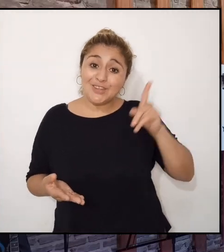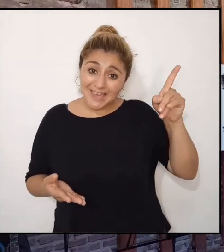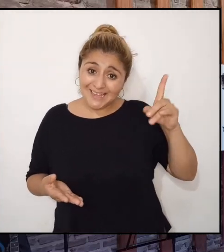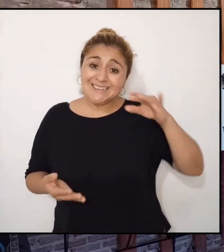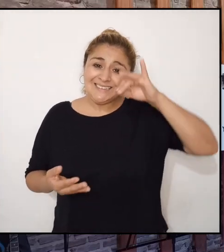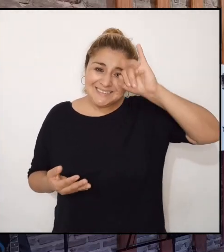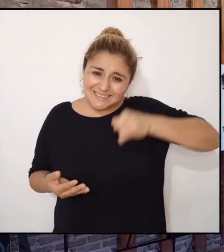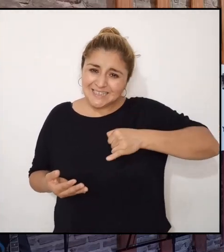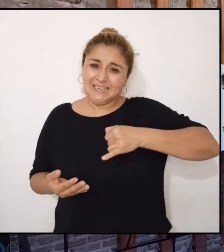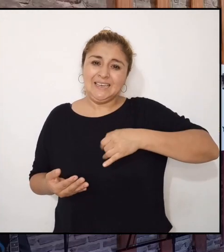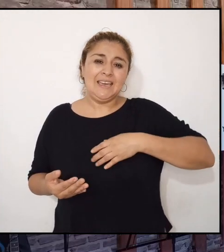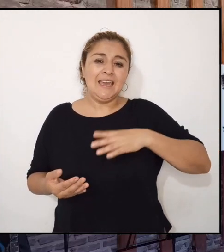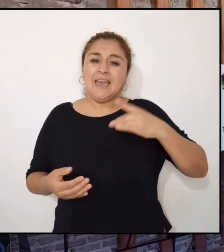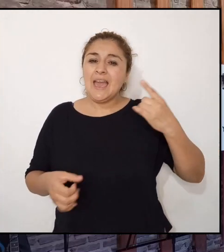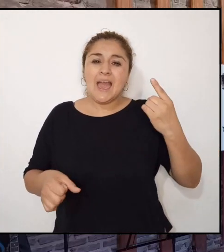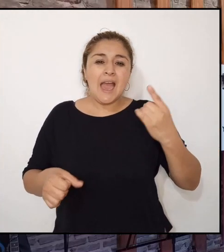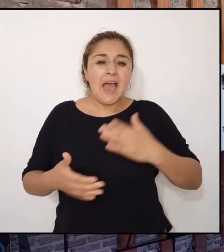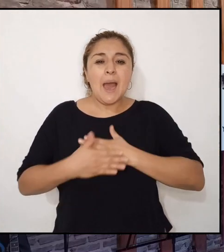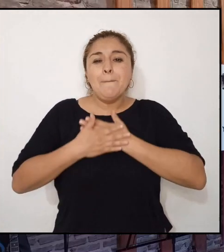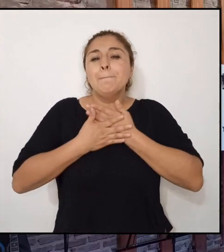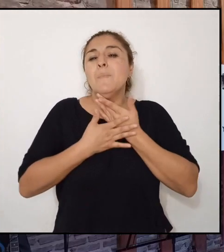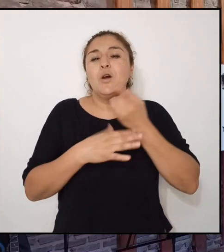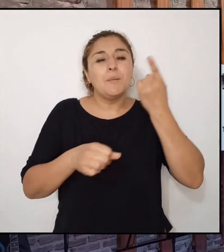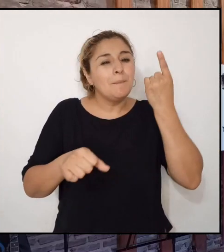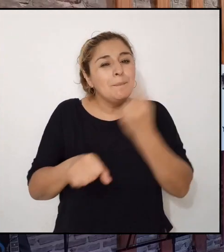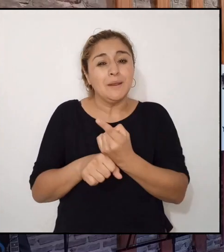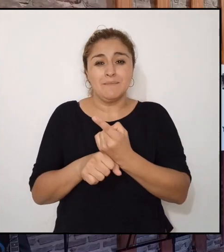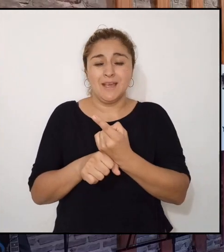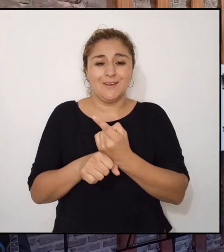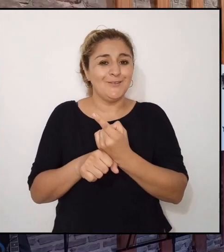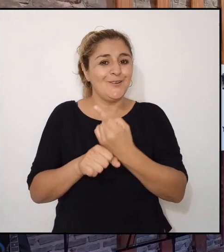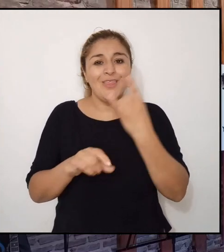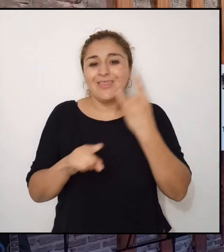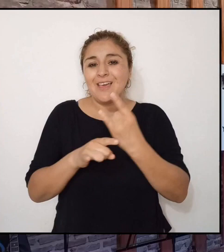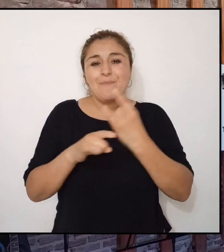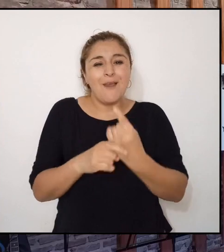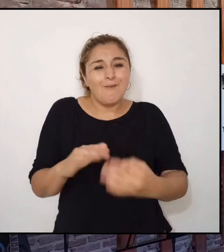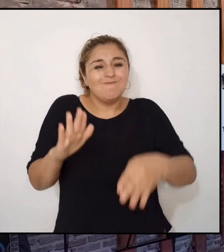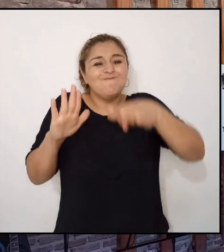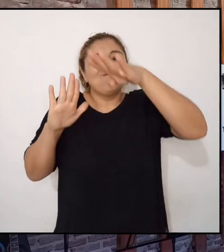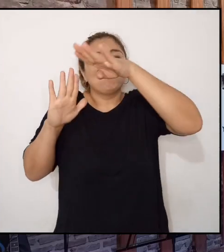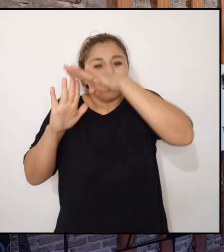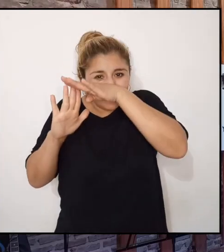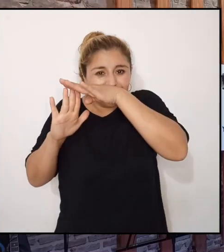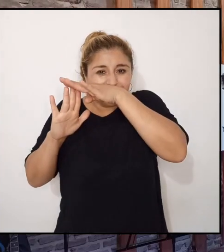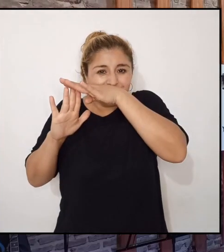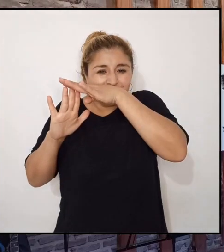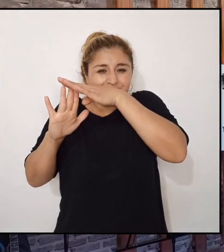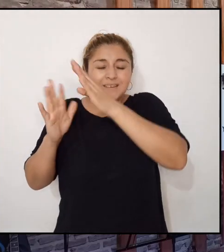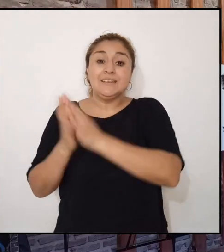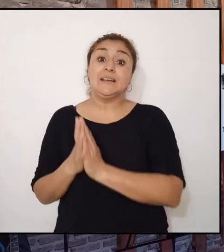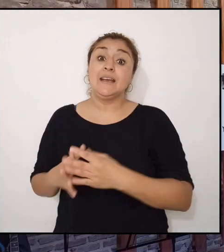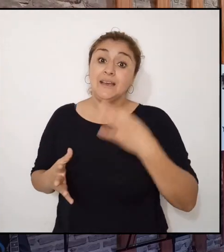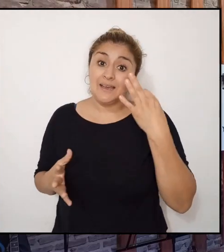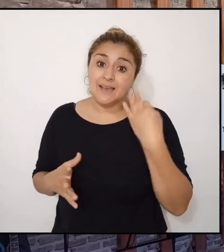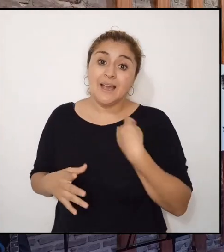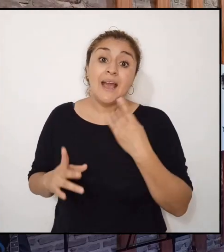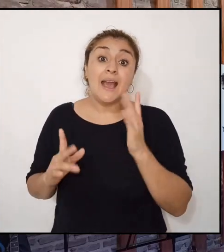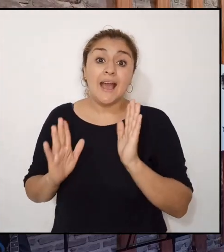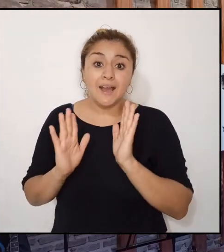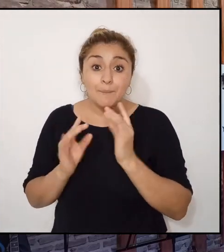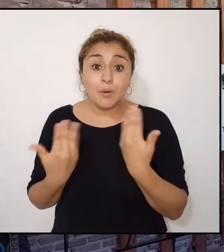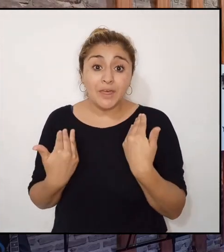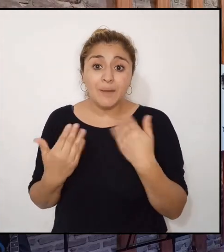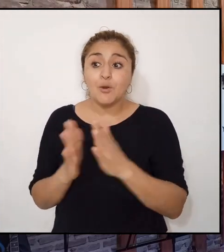Amo a Dios por lo que Él es. Lea los Salmos. David era un experimentado. Por algo el Señor dijo, dice